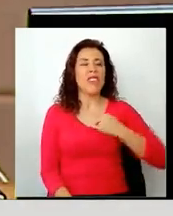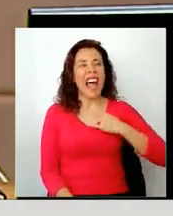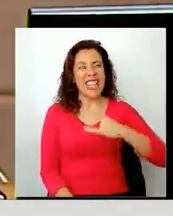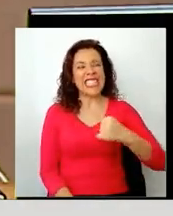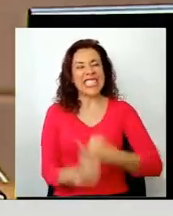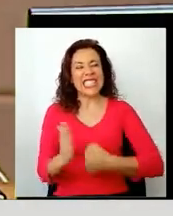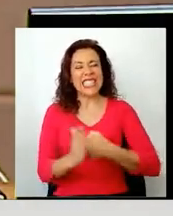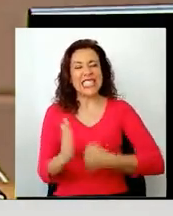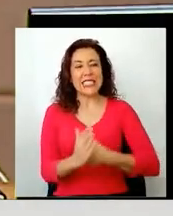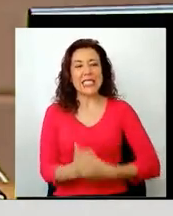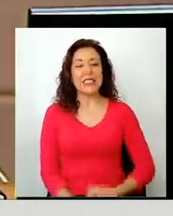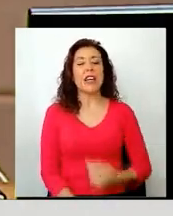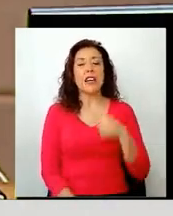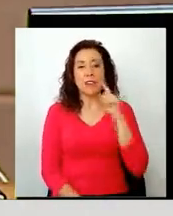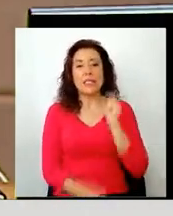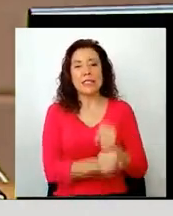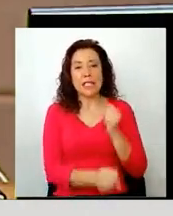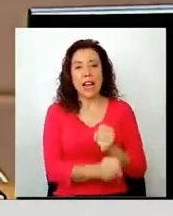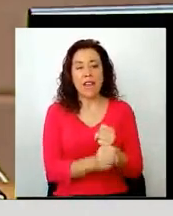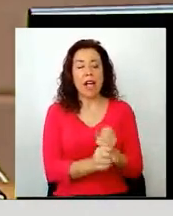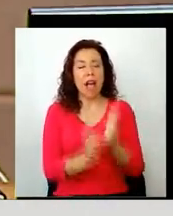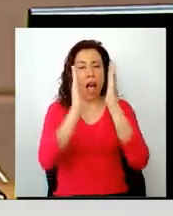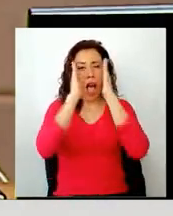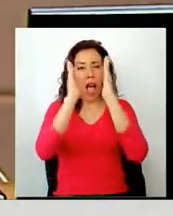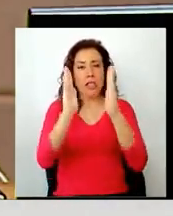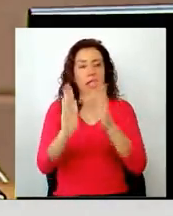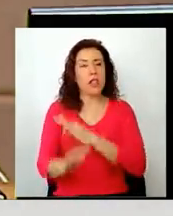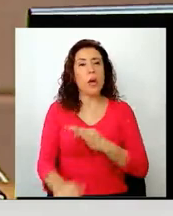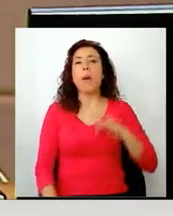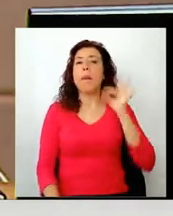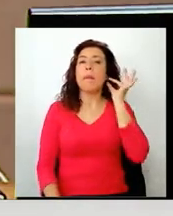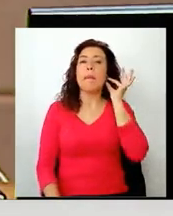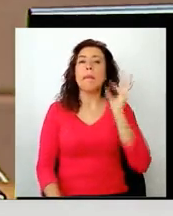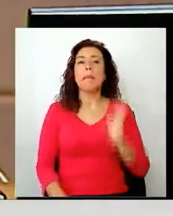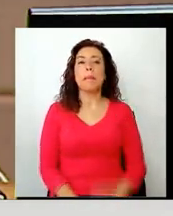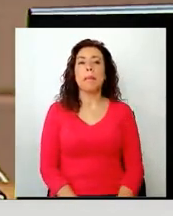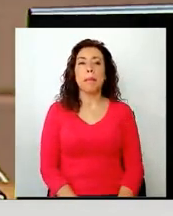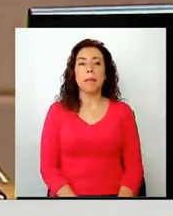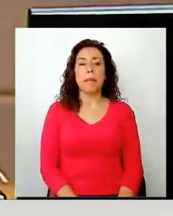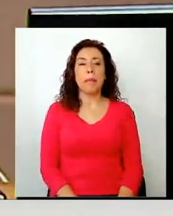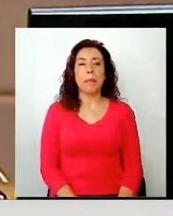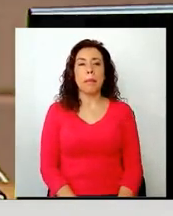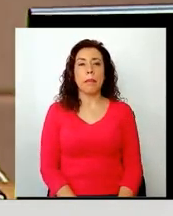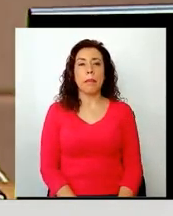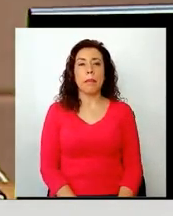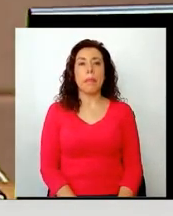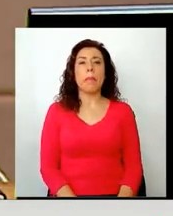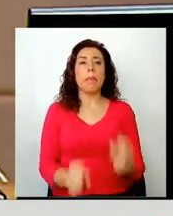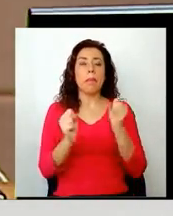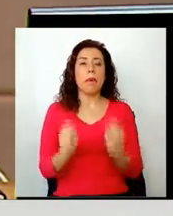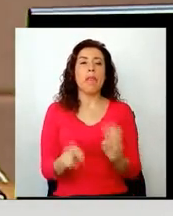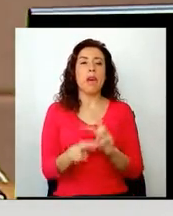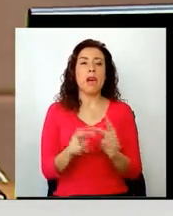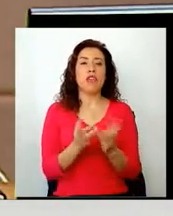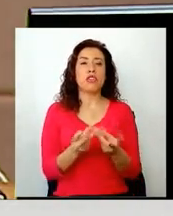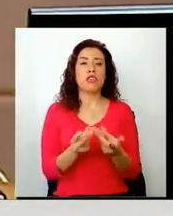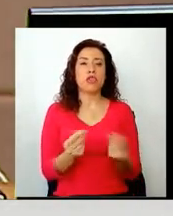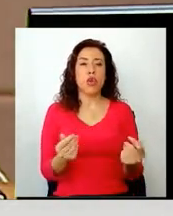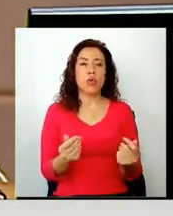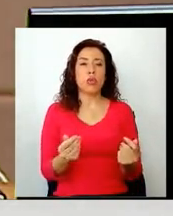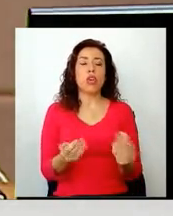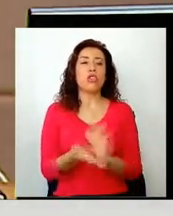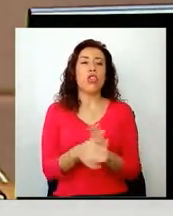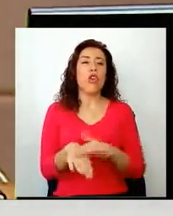estar trabajando vamos a estar muy atentas ministras por su intermedio presidenta de que se puedan subsanar todos estos vacíos que